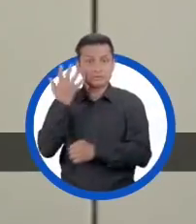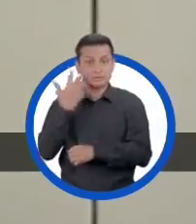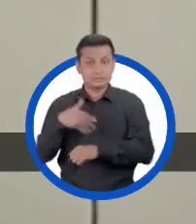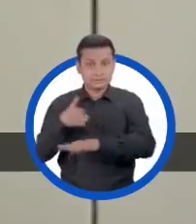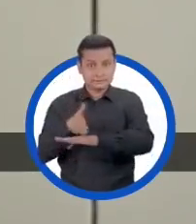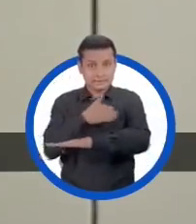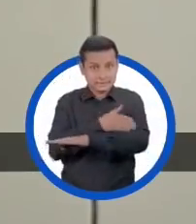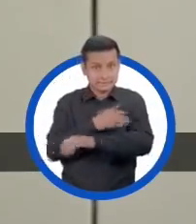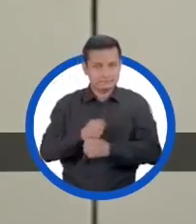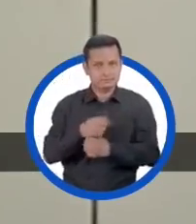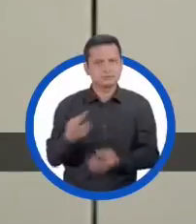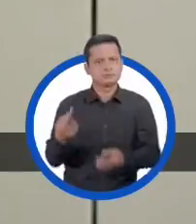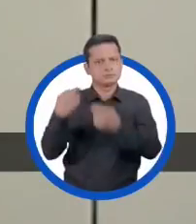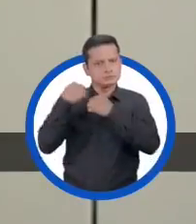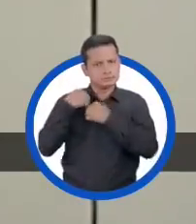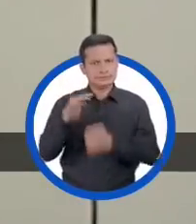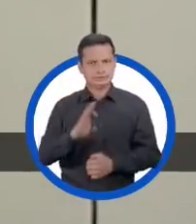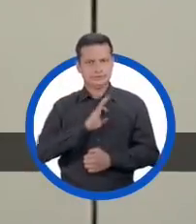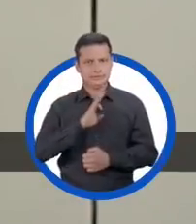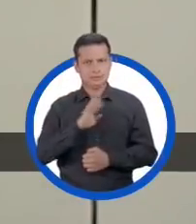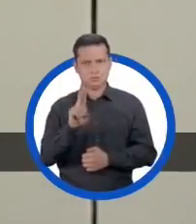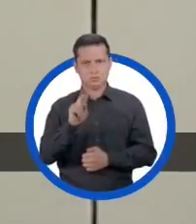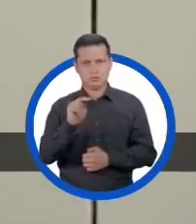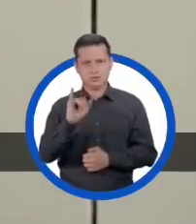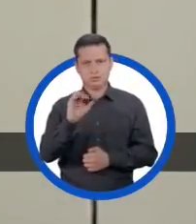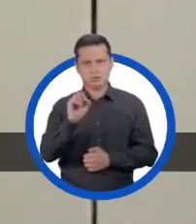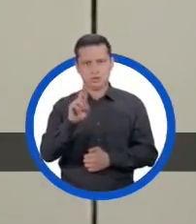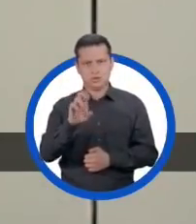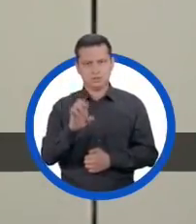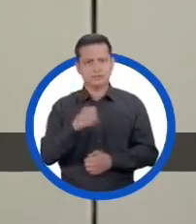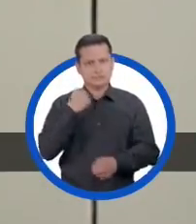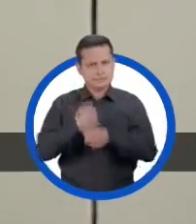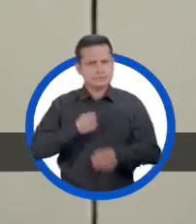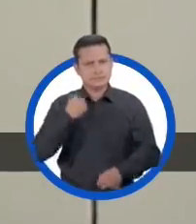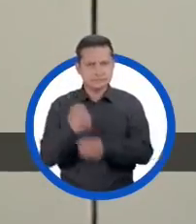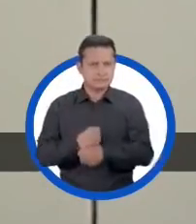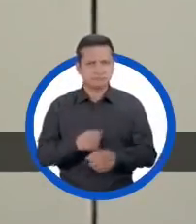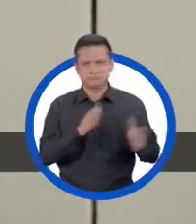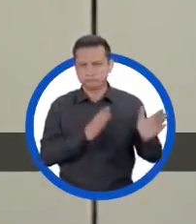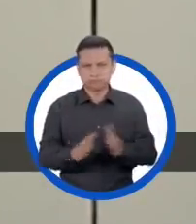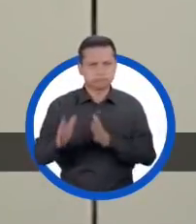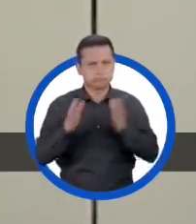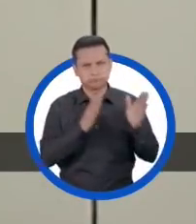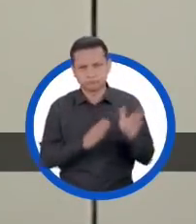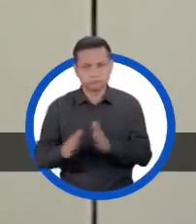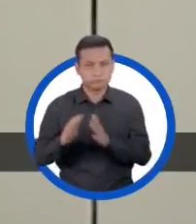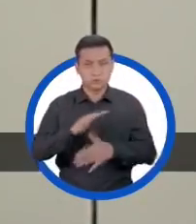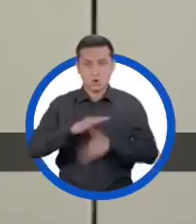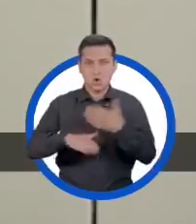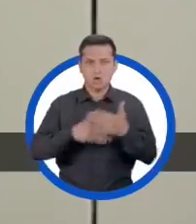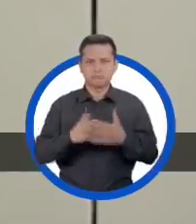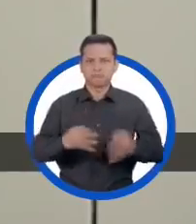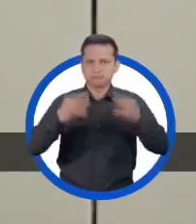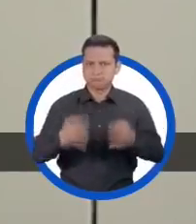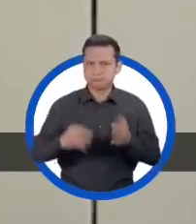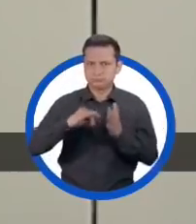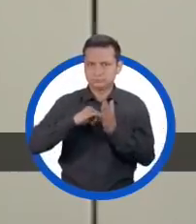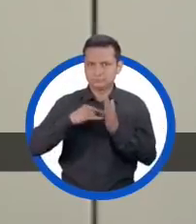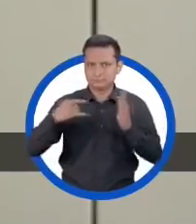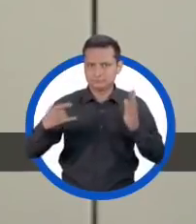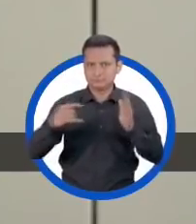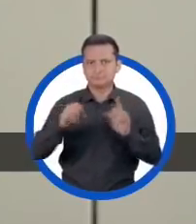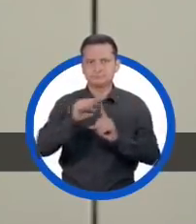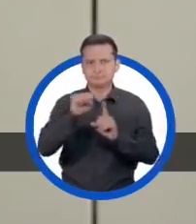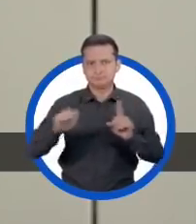días previos a las elecciones, la misión técnica de UNIORE apreció un trabajo intenso de preparación para poner